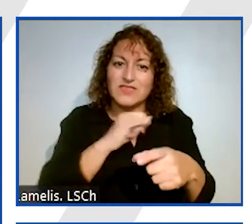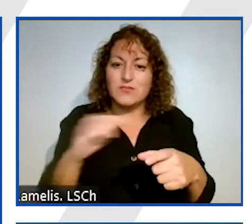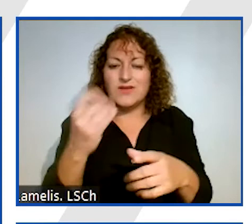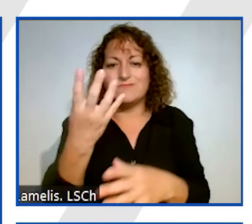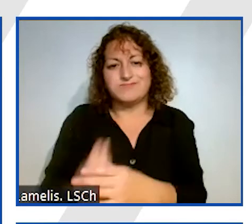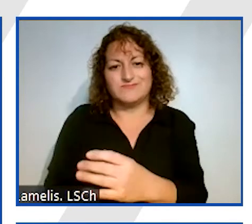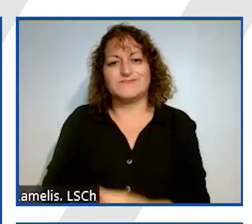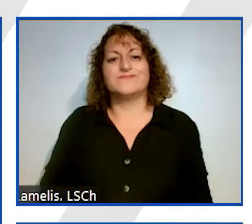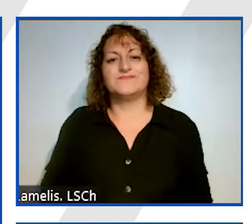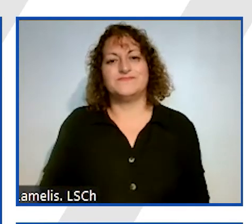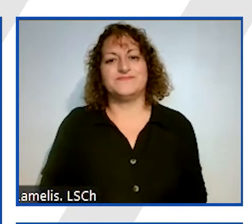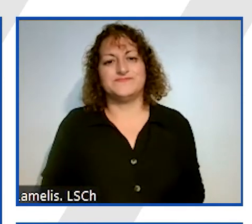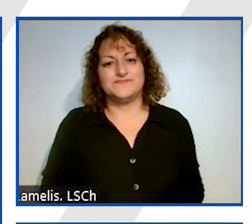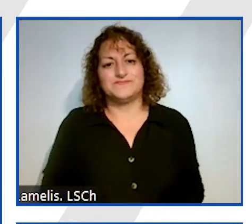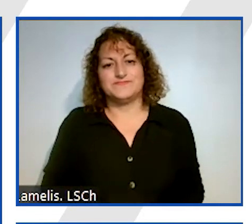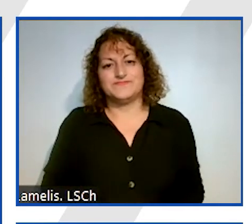ocurre.